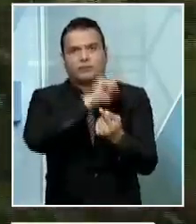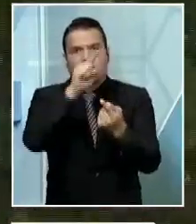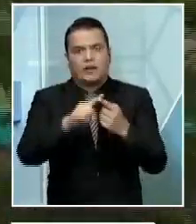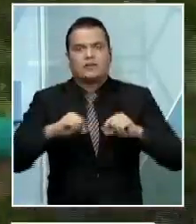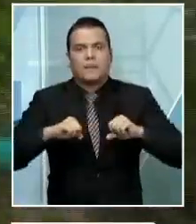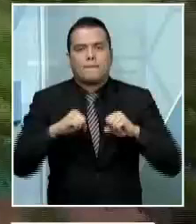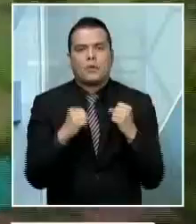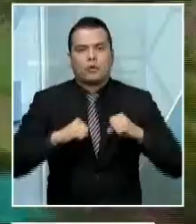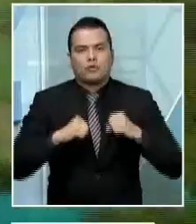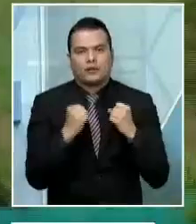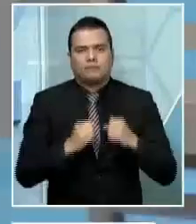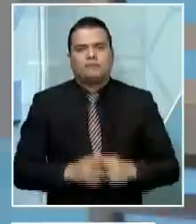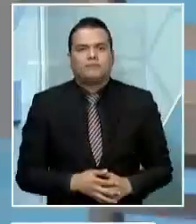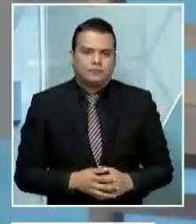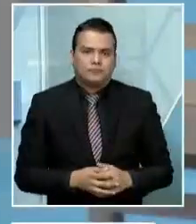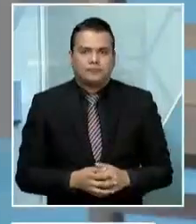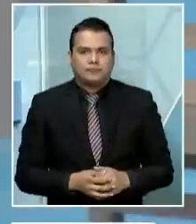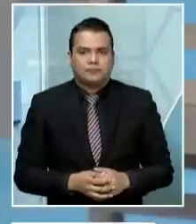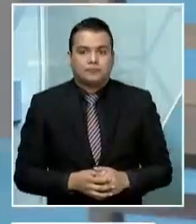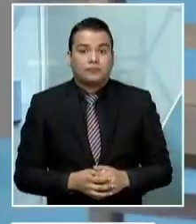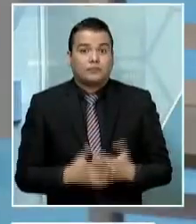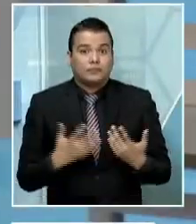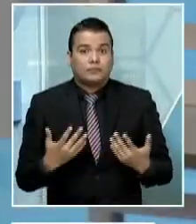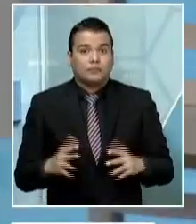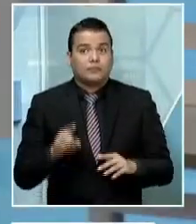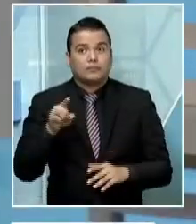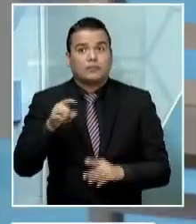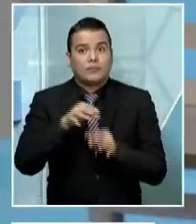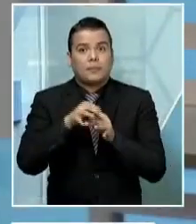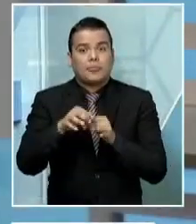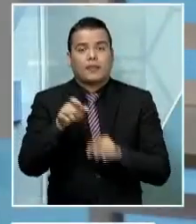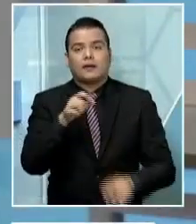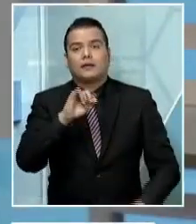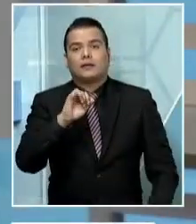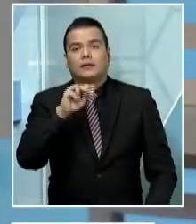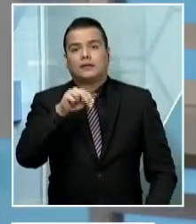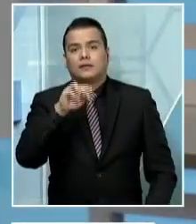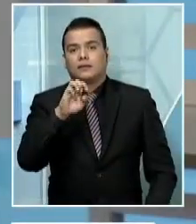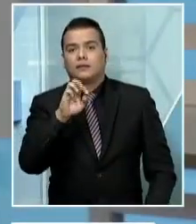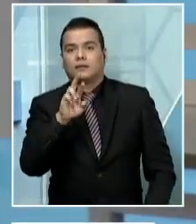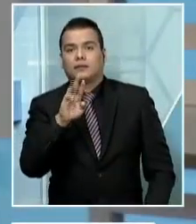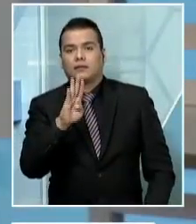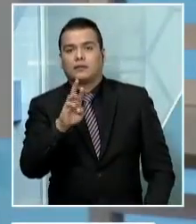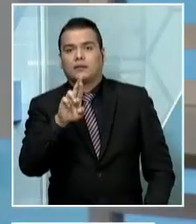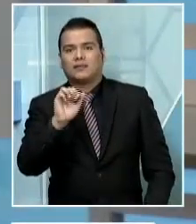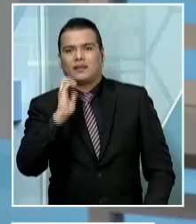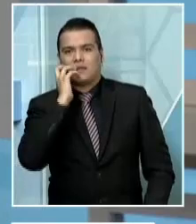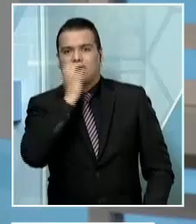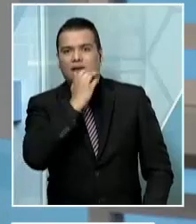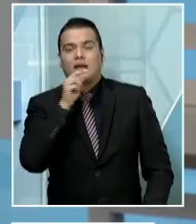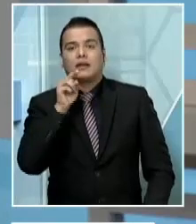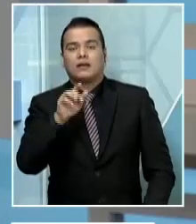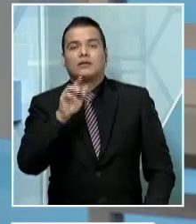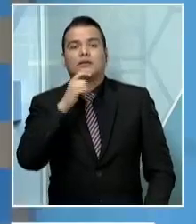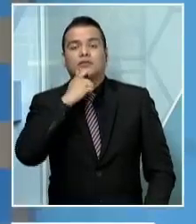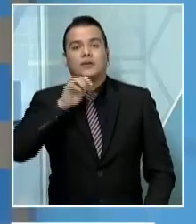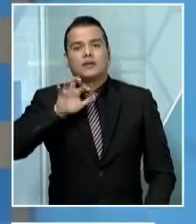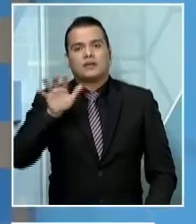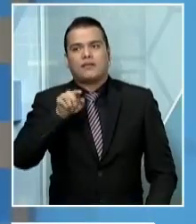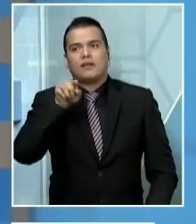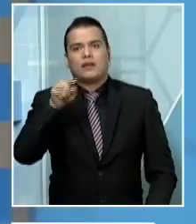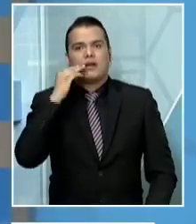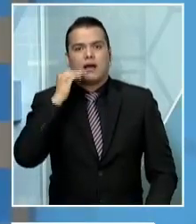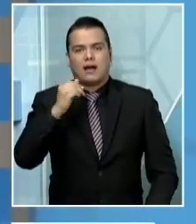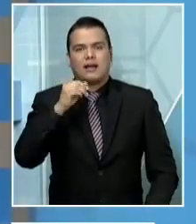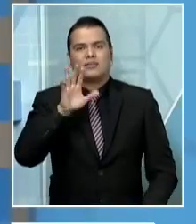la capital de la República. Las autoridades investigan el asesinato de una mujer de la comunidad LGTBI en Ginebra Valle. La